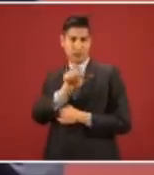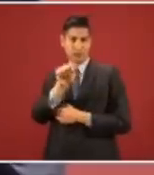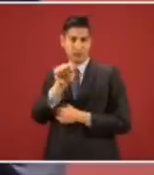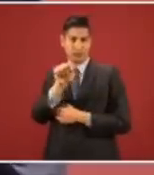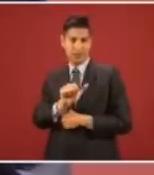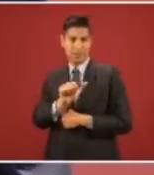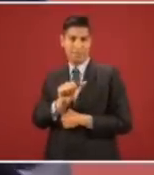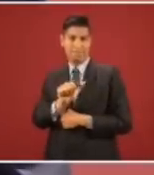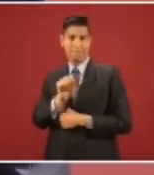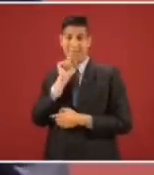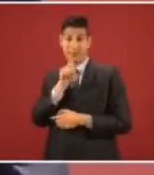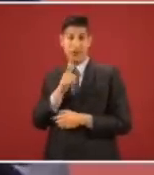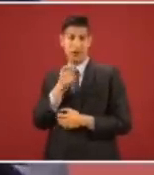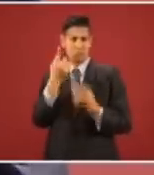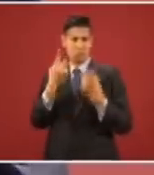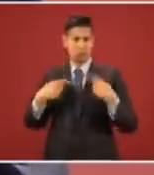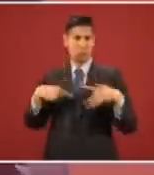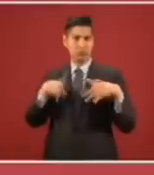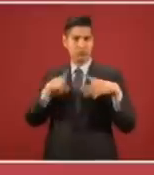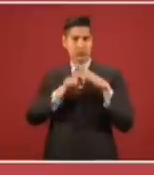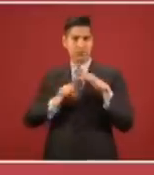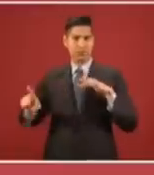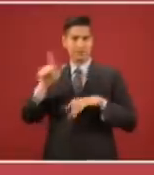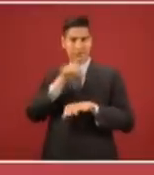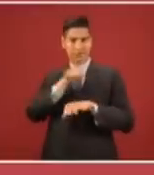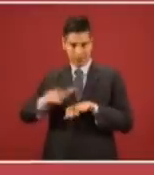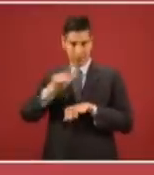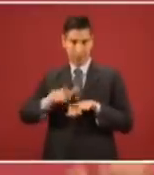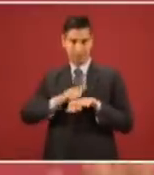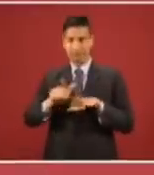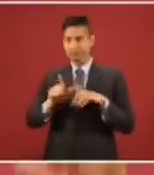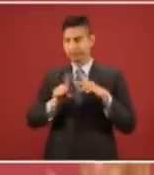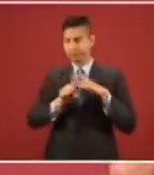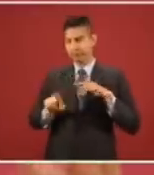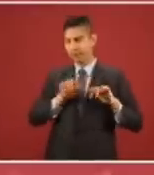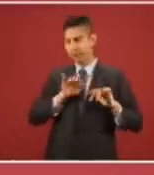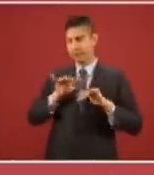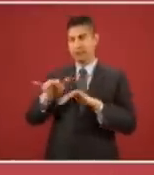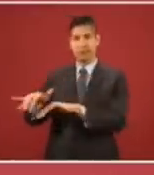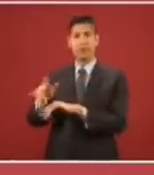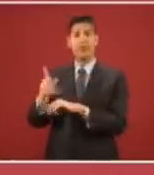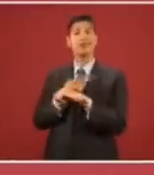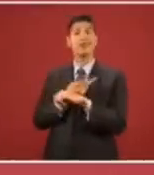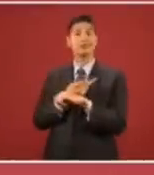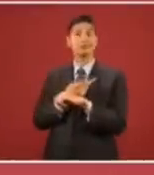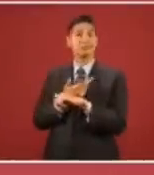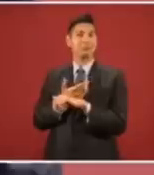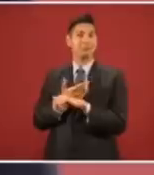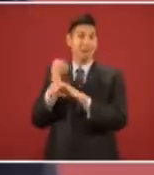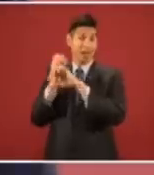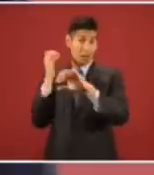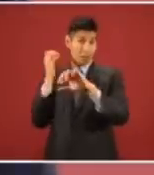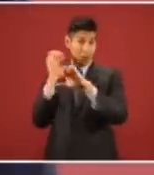de migrantes guatemaltecos, que en trailers, en camiones que no son para